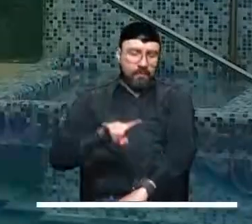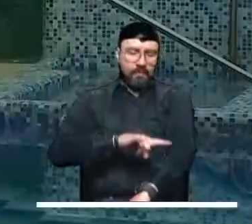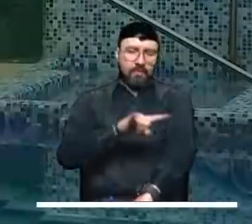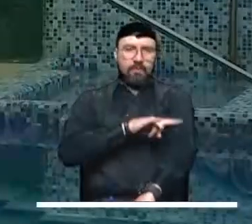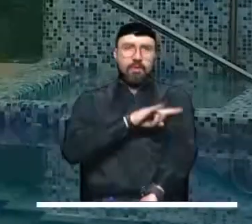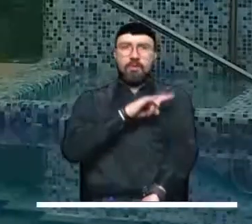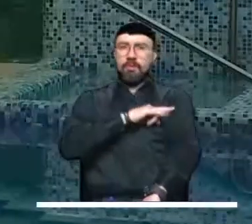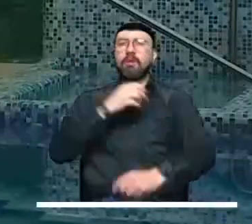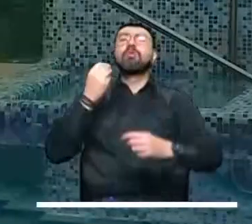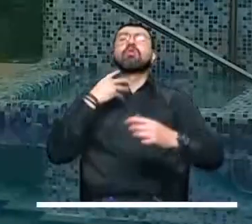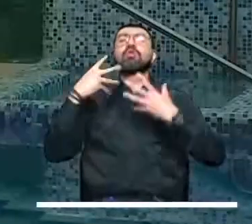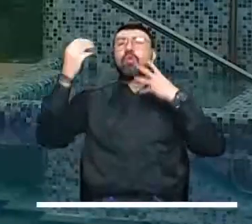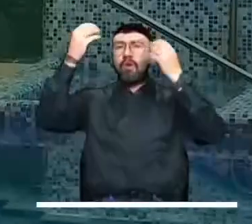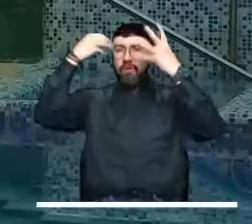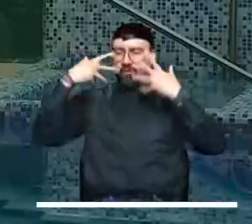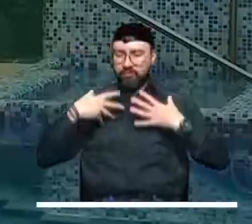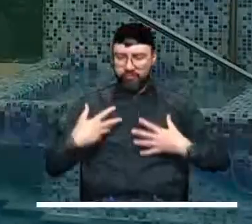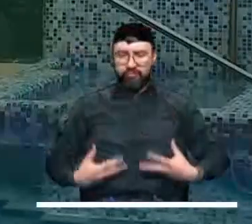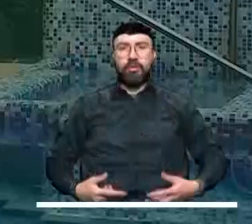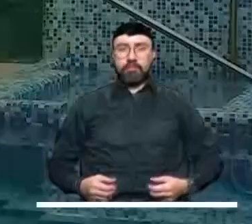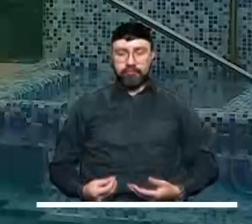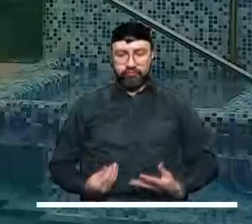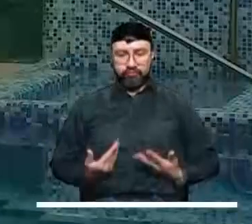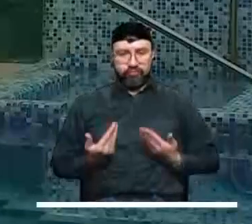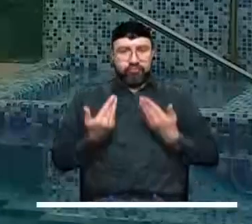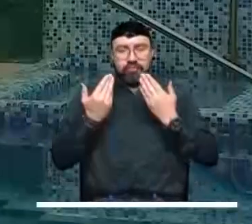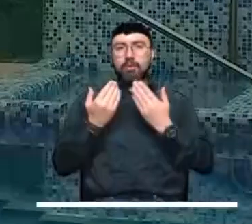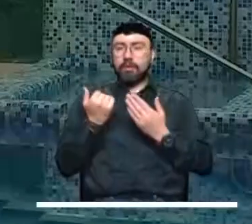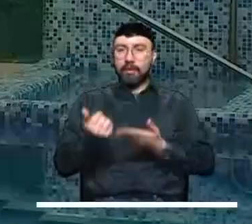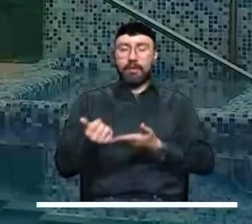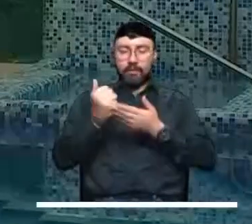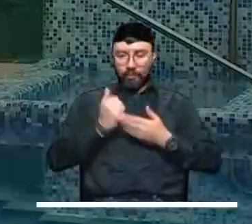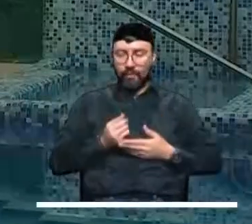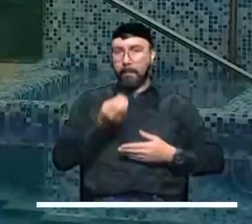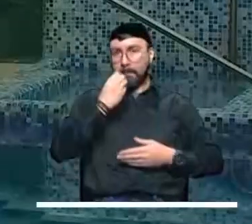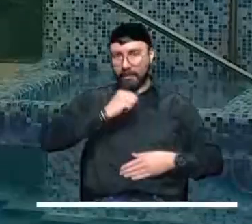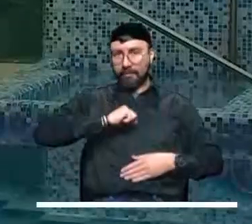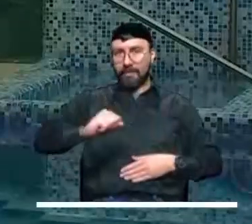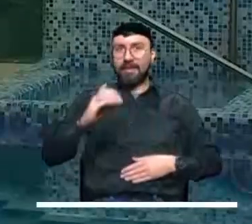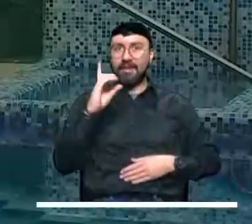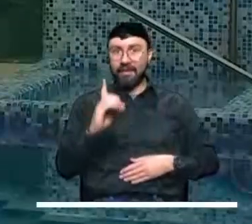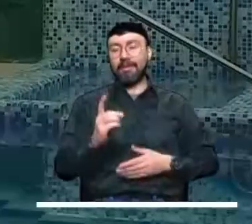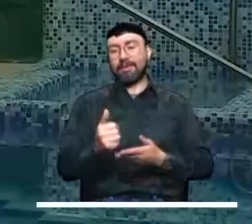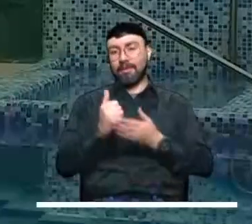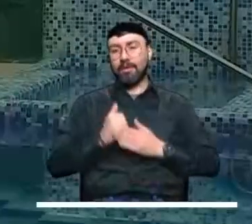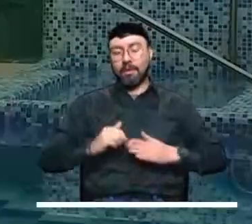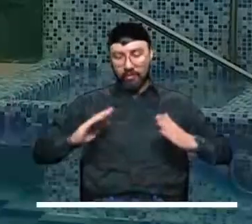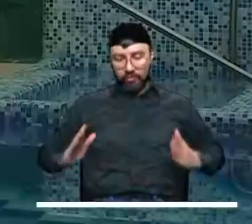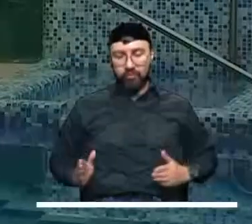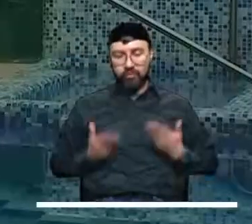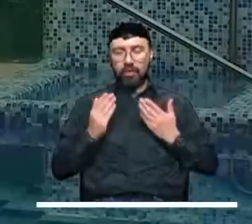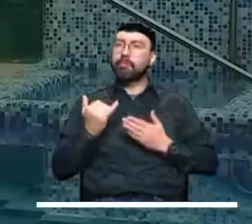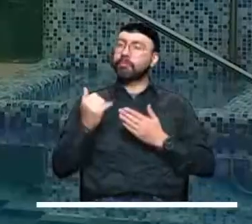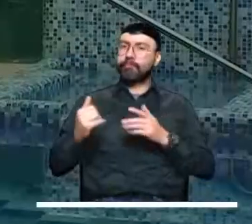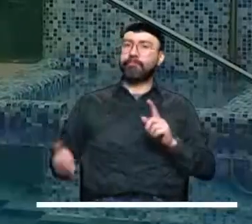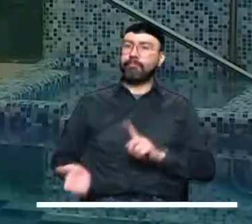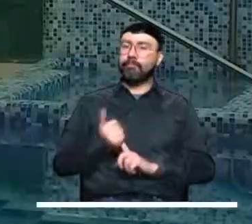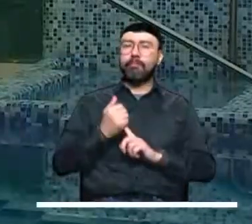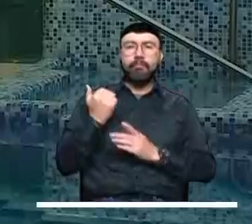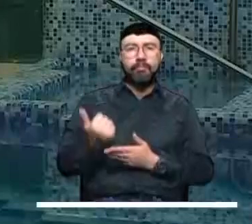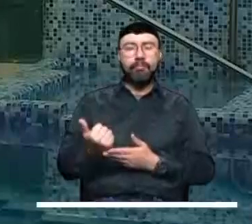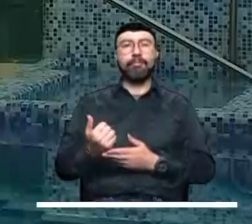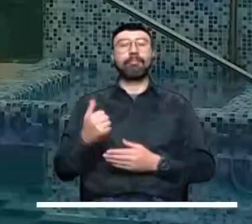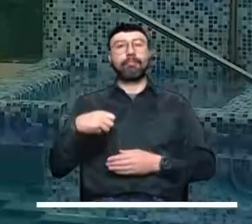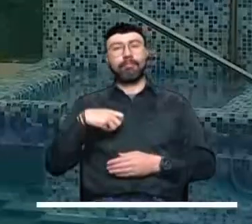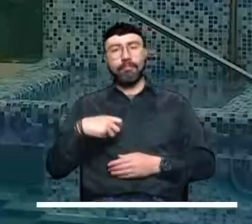infrarrojos del sol nos activan la vitamina D, quien es la encargada también de fijar el calcio del